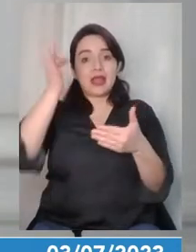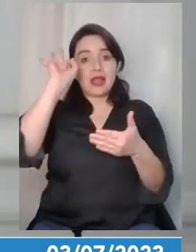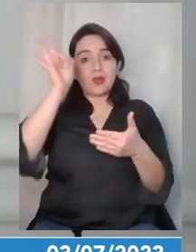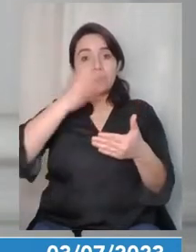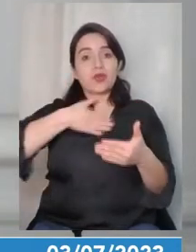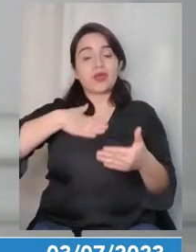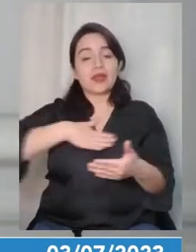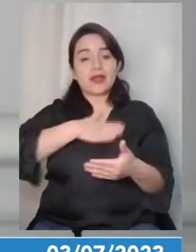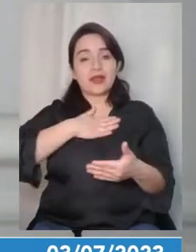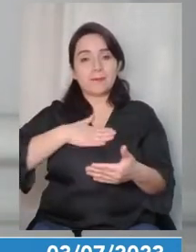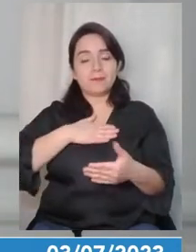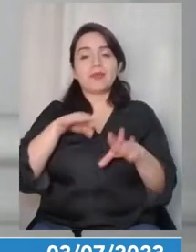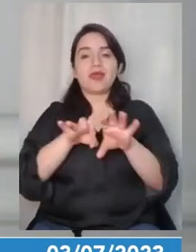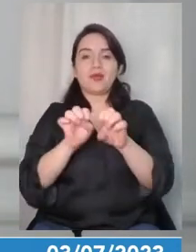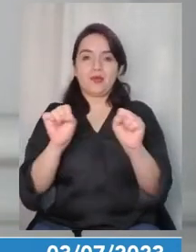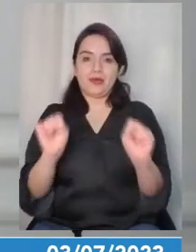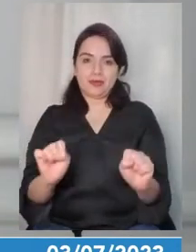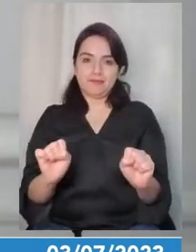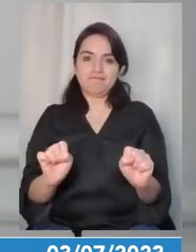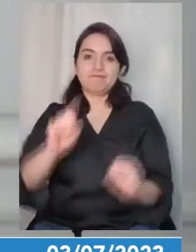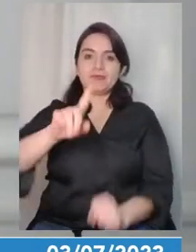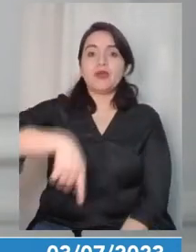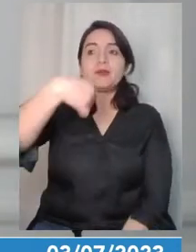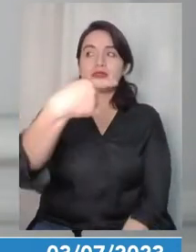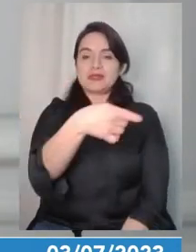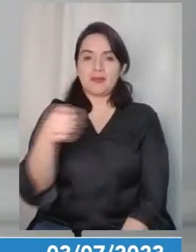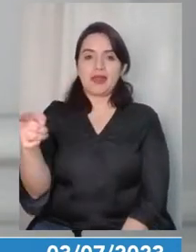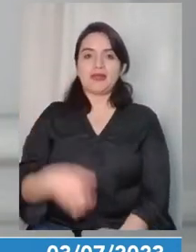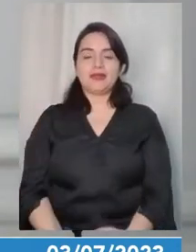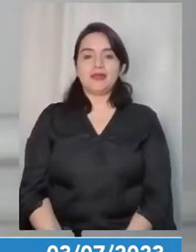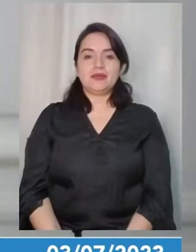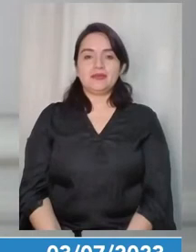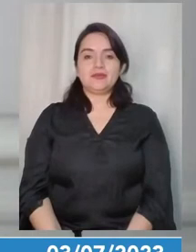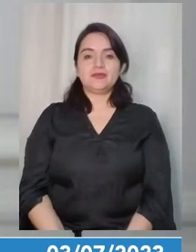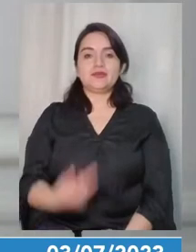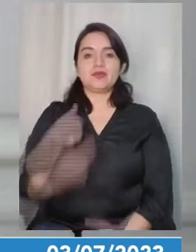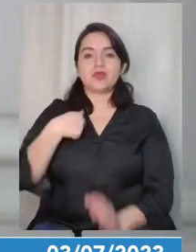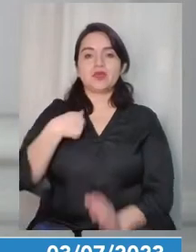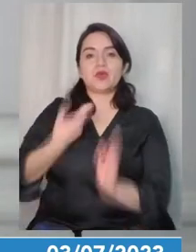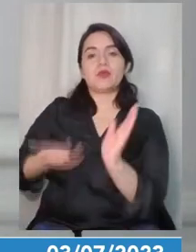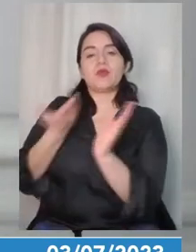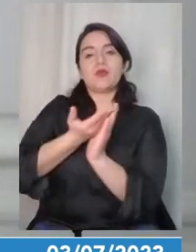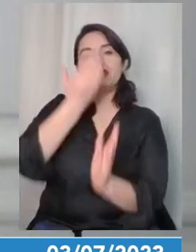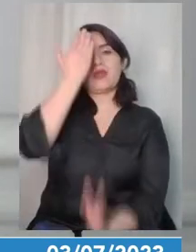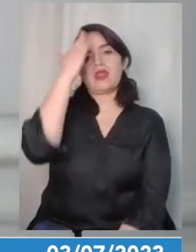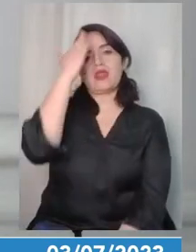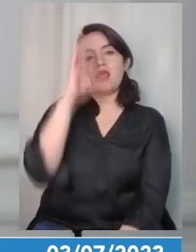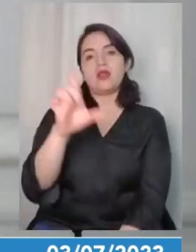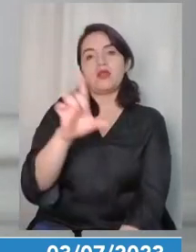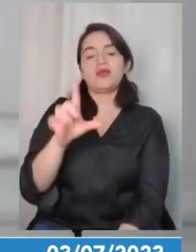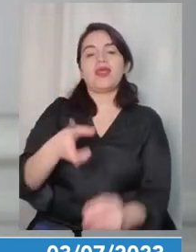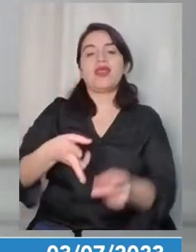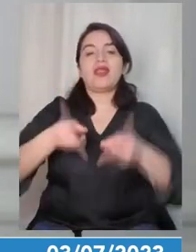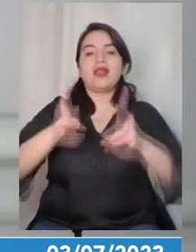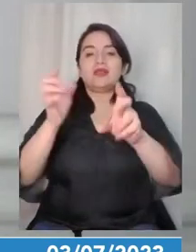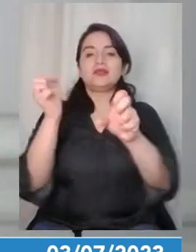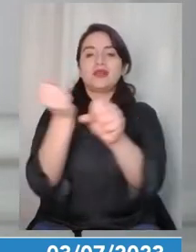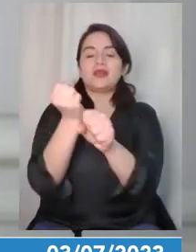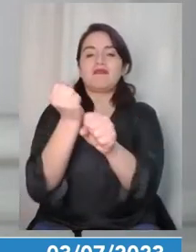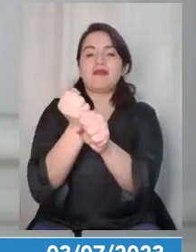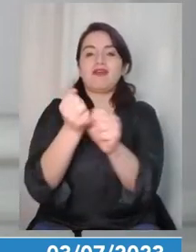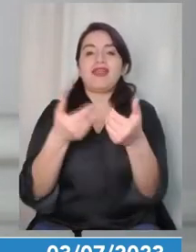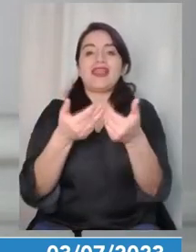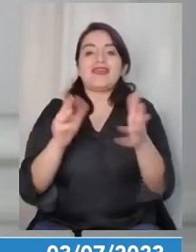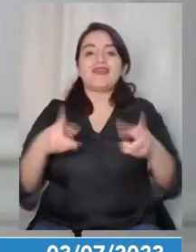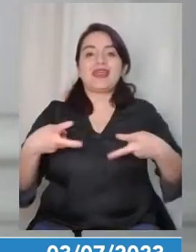la próxima semana, yo propongo ver el día lunes Derecho al Trabajo y Libertad Sindical, el